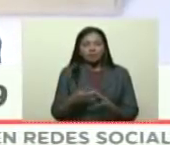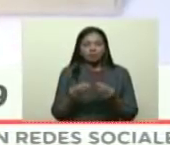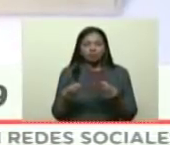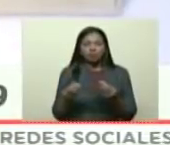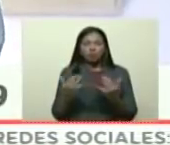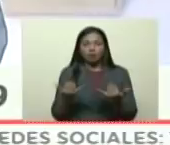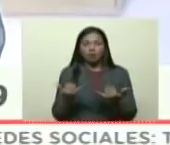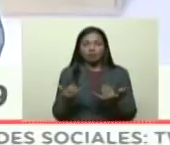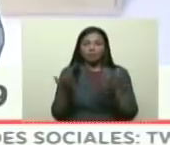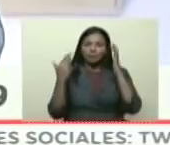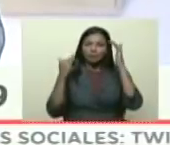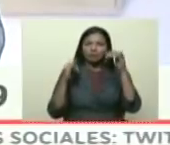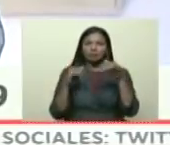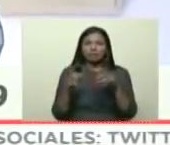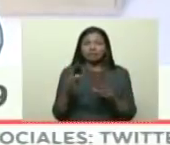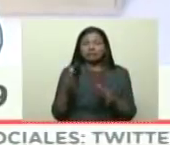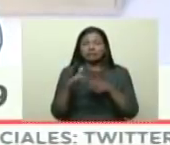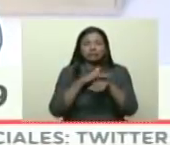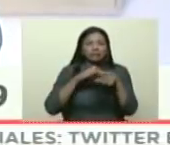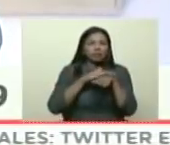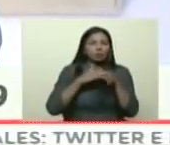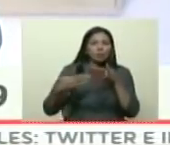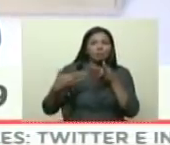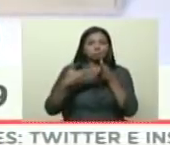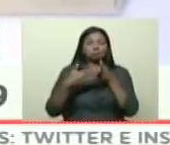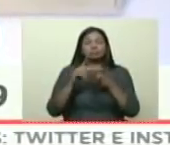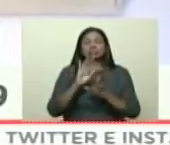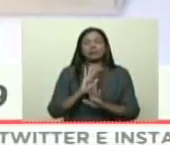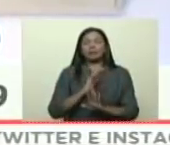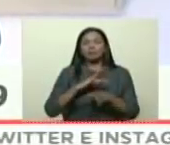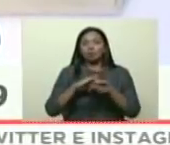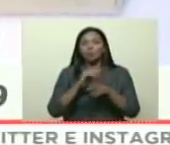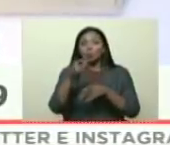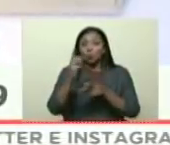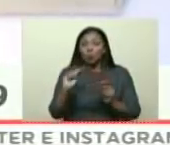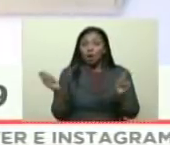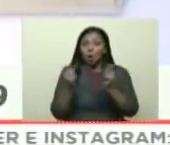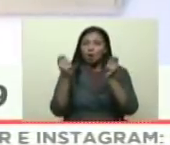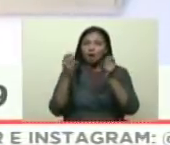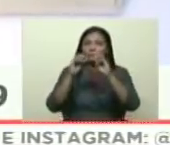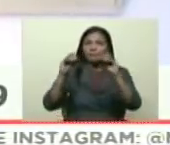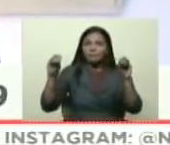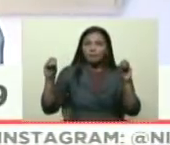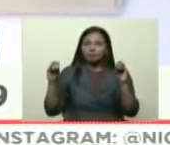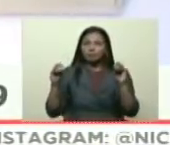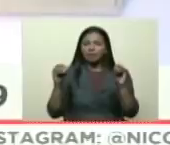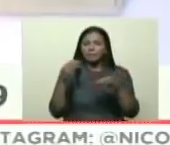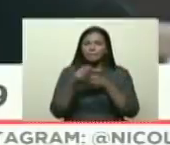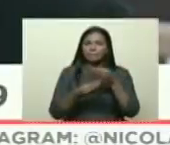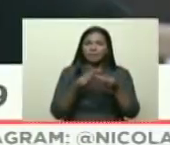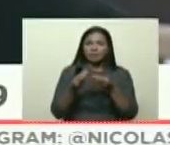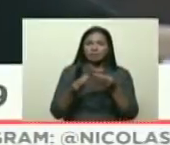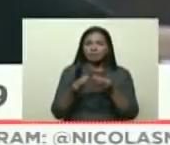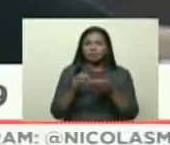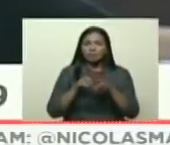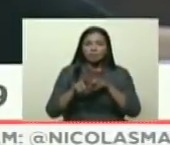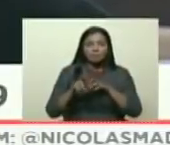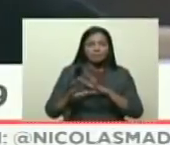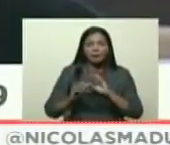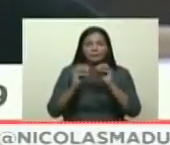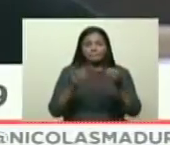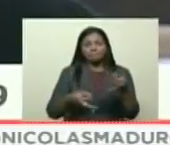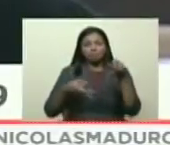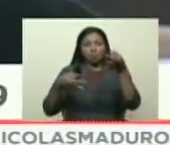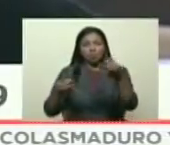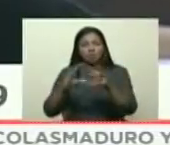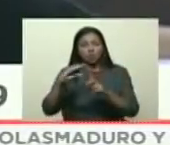para entender. Disculpe que lo interrumpa. Hubo una jornada que usted convocó para formular críticas, propuestas en